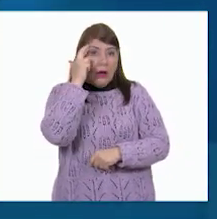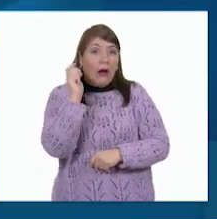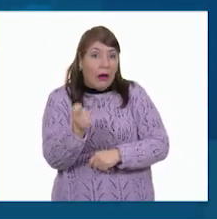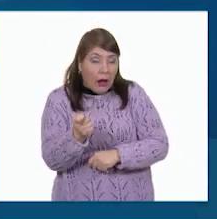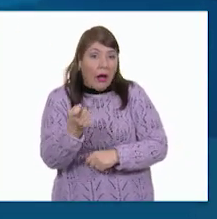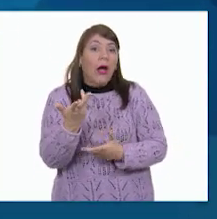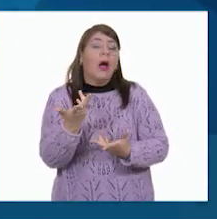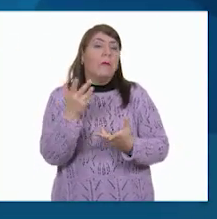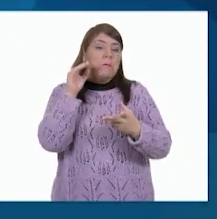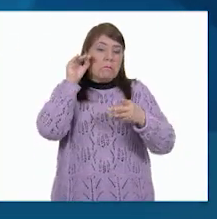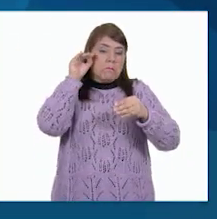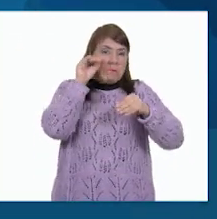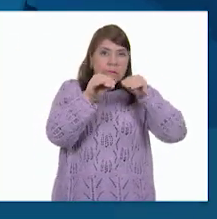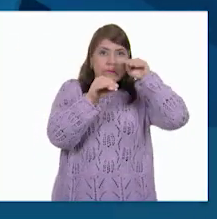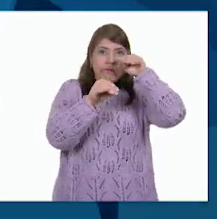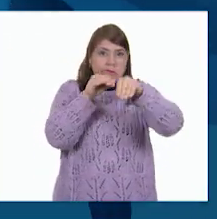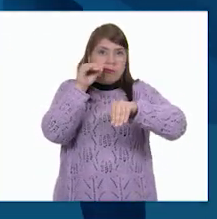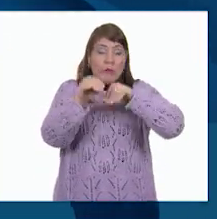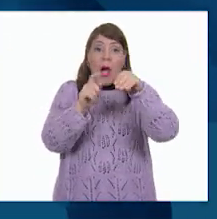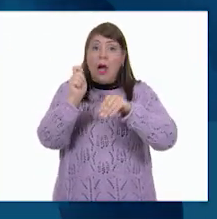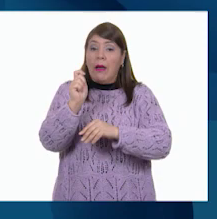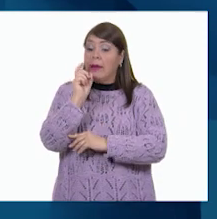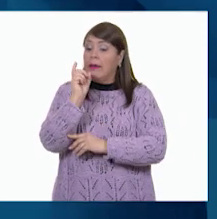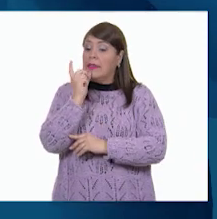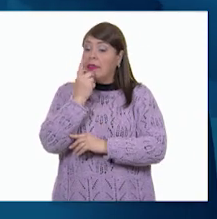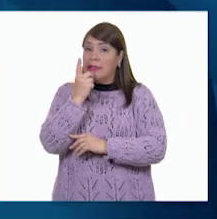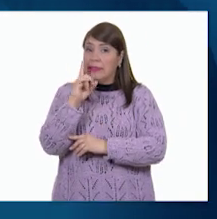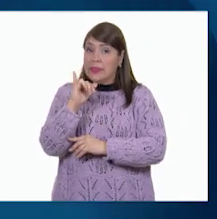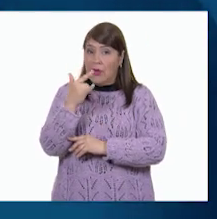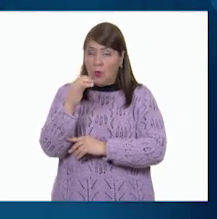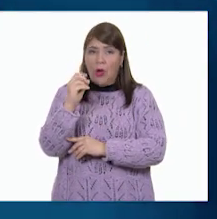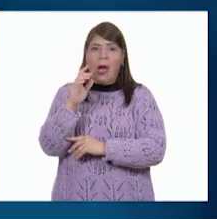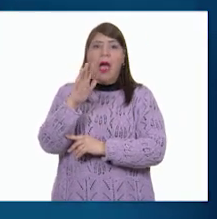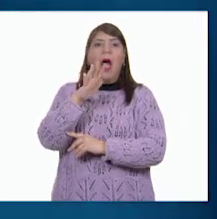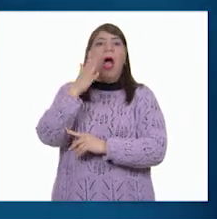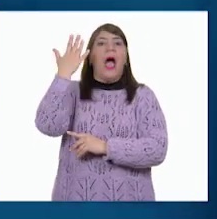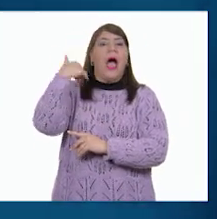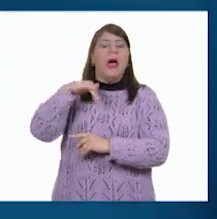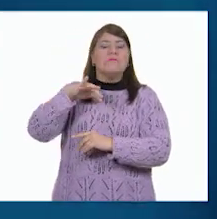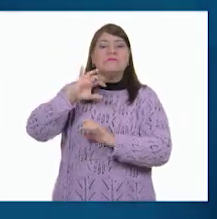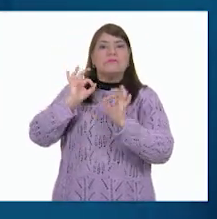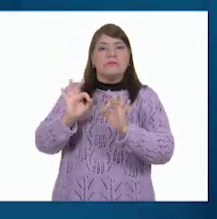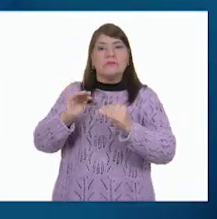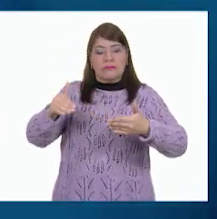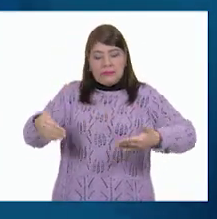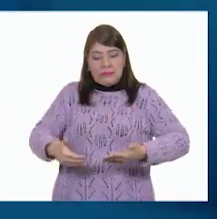los recuerdos del artista de un país que lo vio nacer.